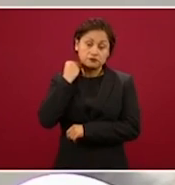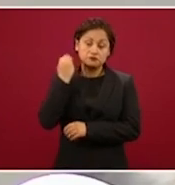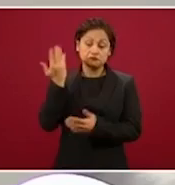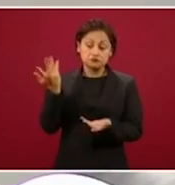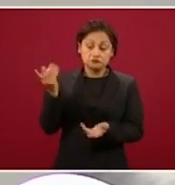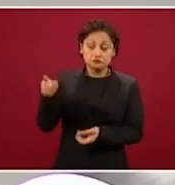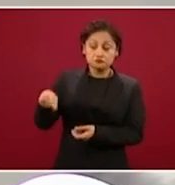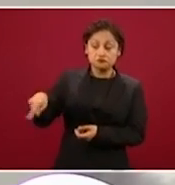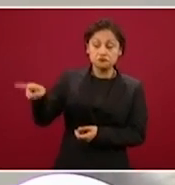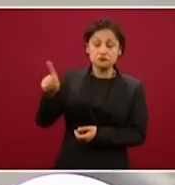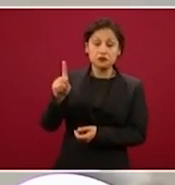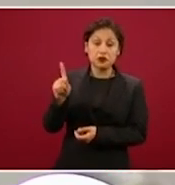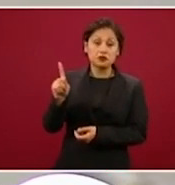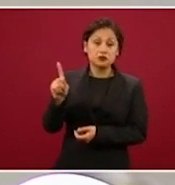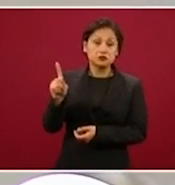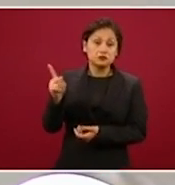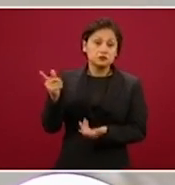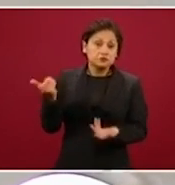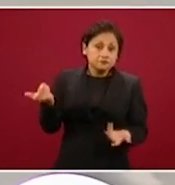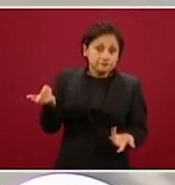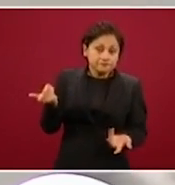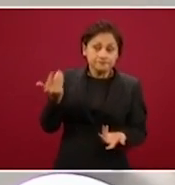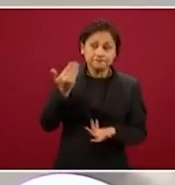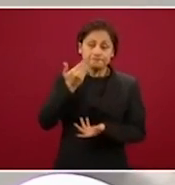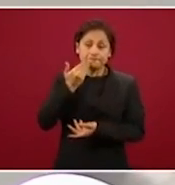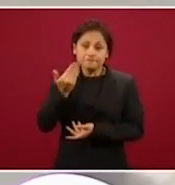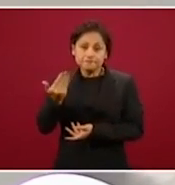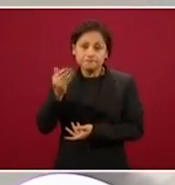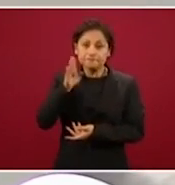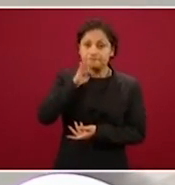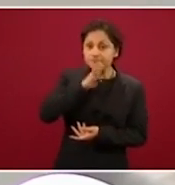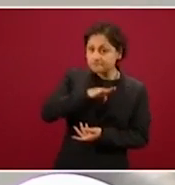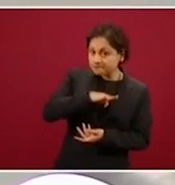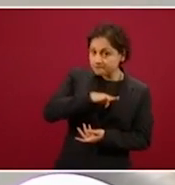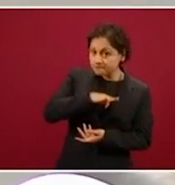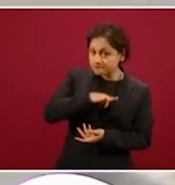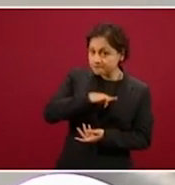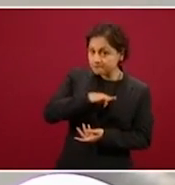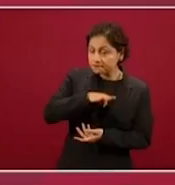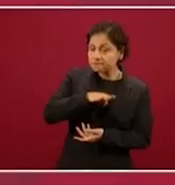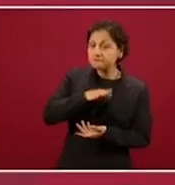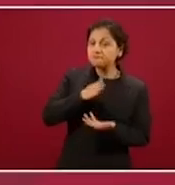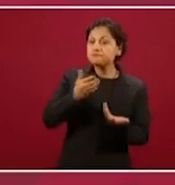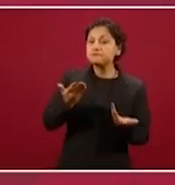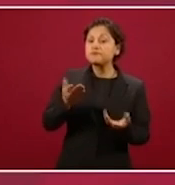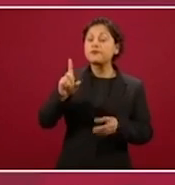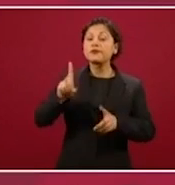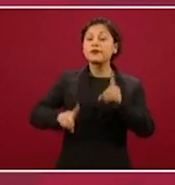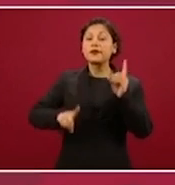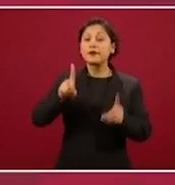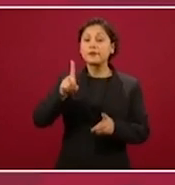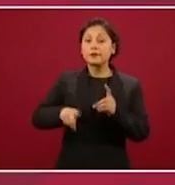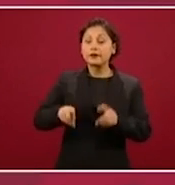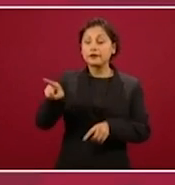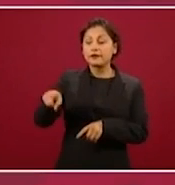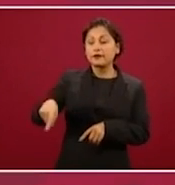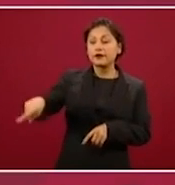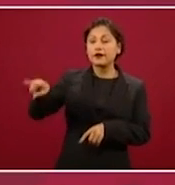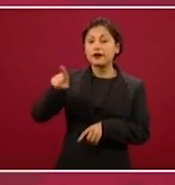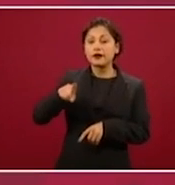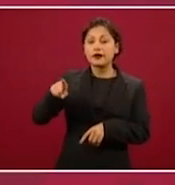suelen ser buenos cuando se trata de defender una causa